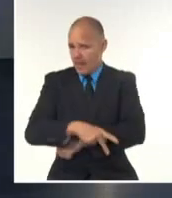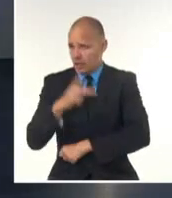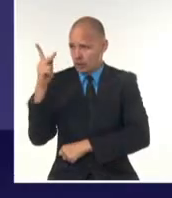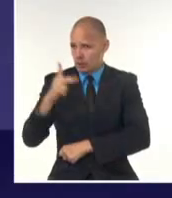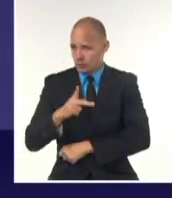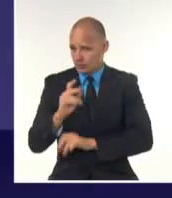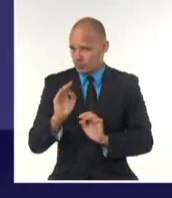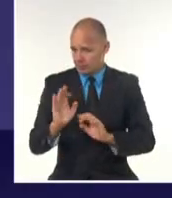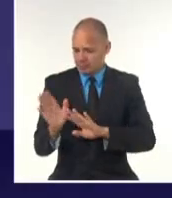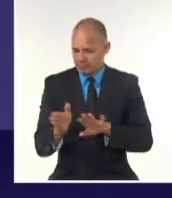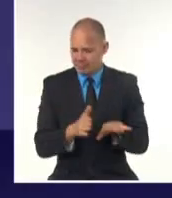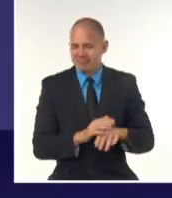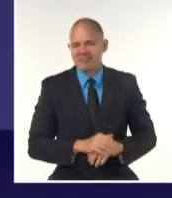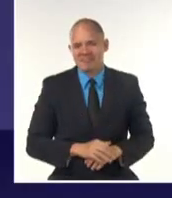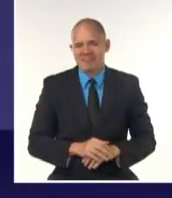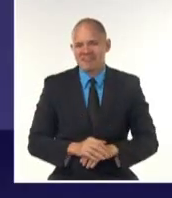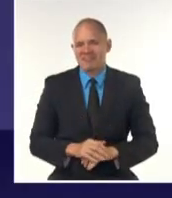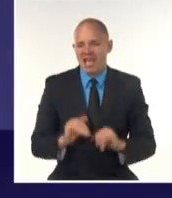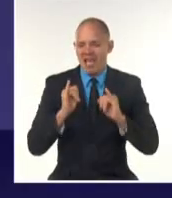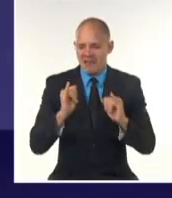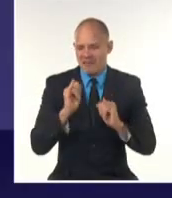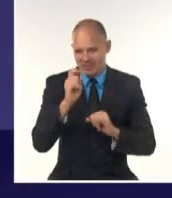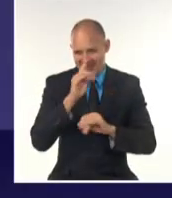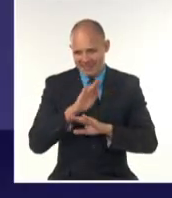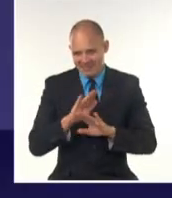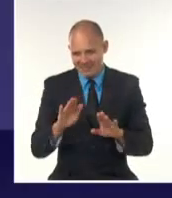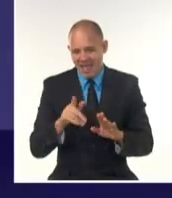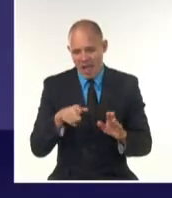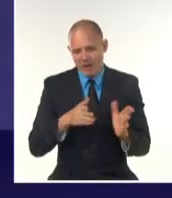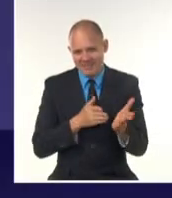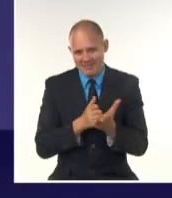Y de esta manera, Lady, ponemos punto final a nuestro recorrido más allá de las fronteras cubanas. Gracias.